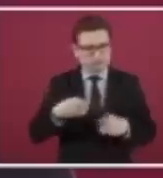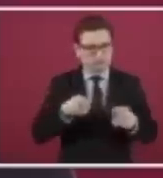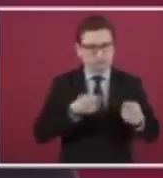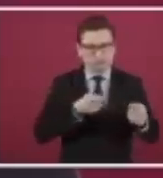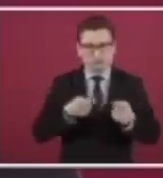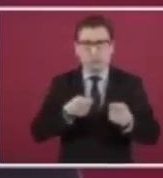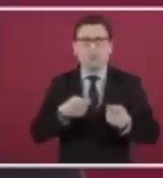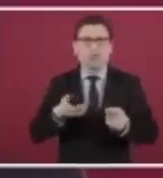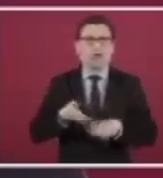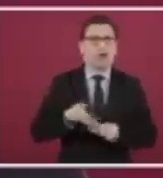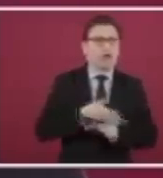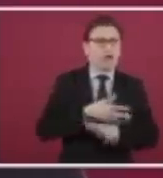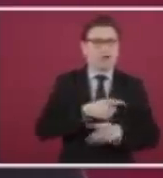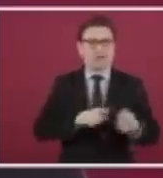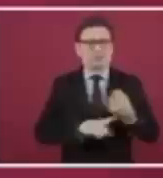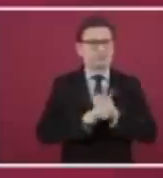caos.